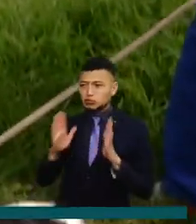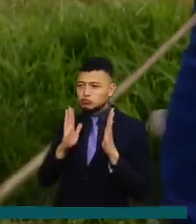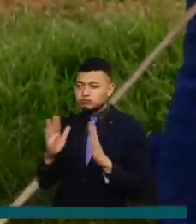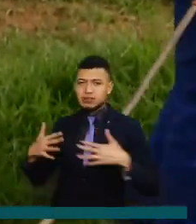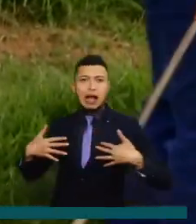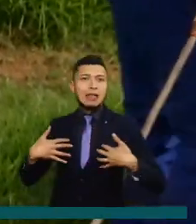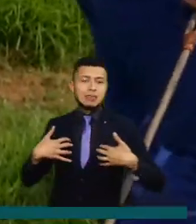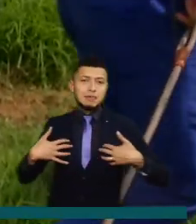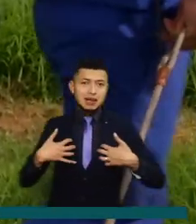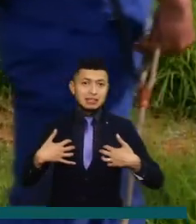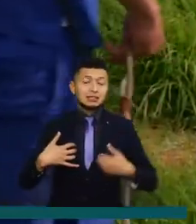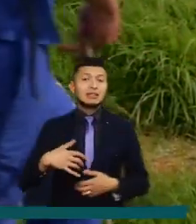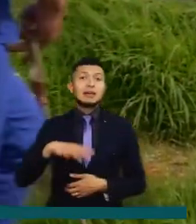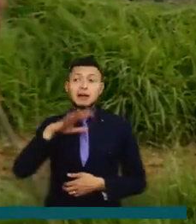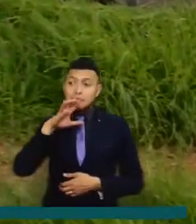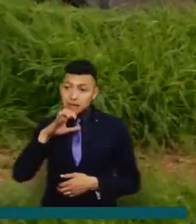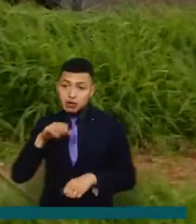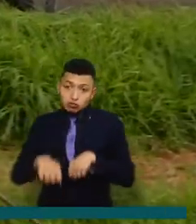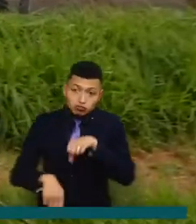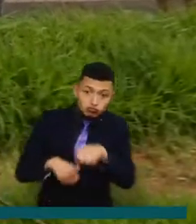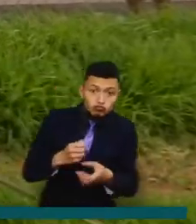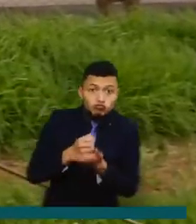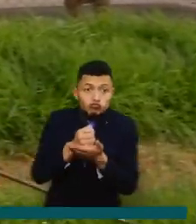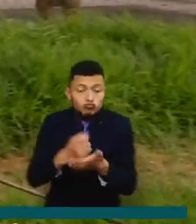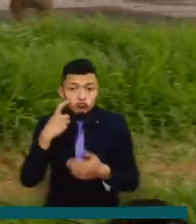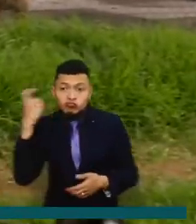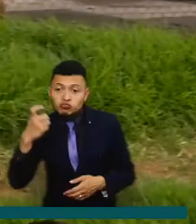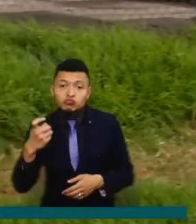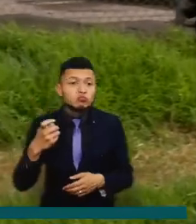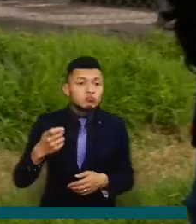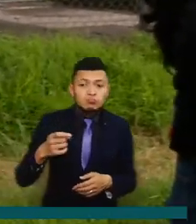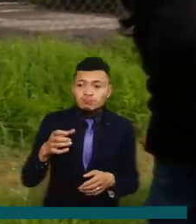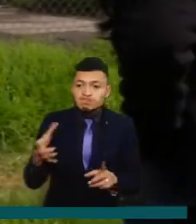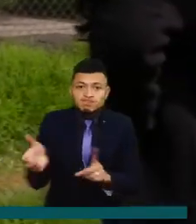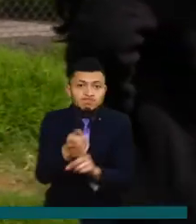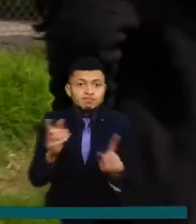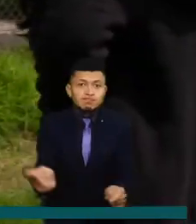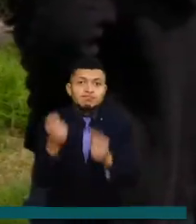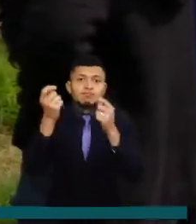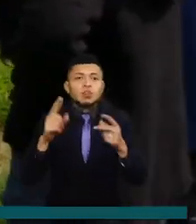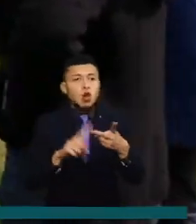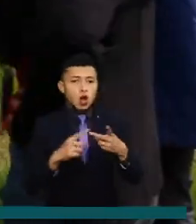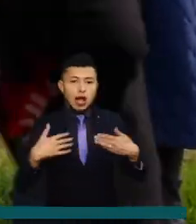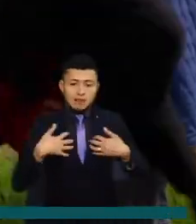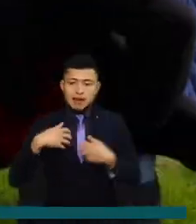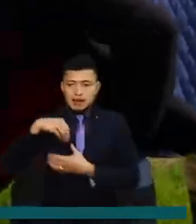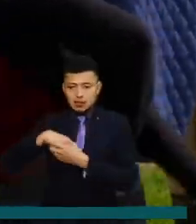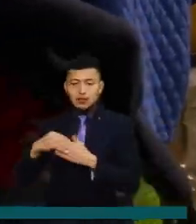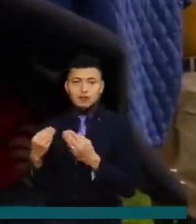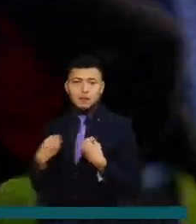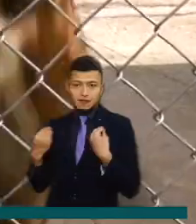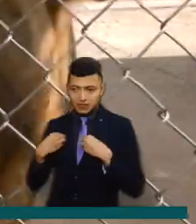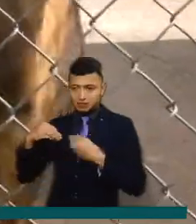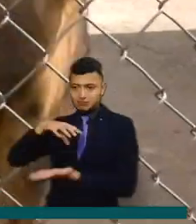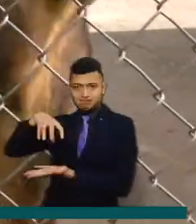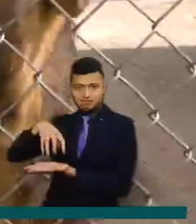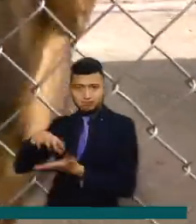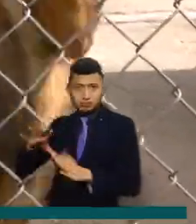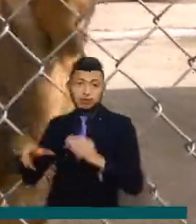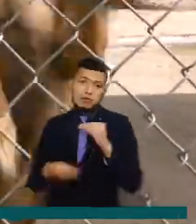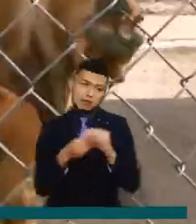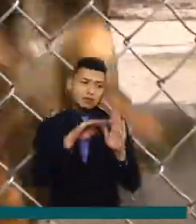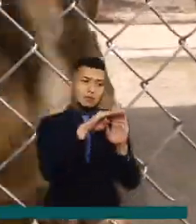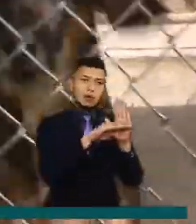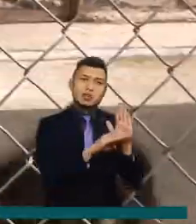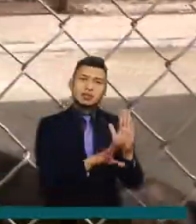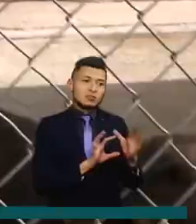los animales, desde los perros de rescate en los grupos de búsqueda, los animales que viven en las estaciones y ahora la política